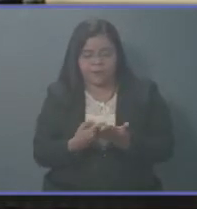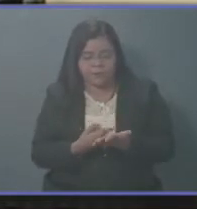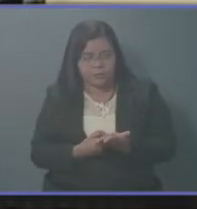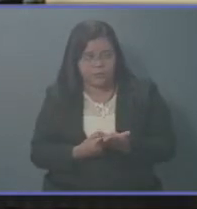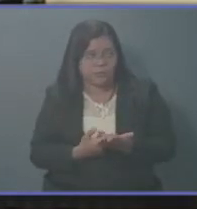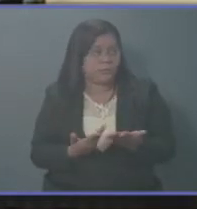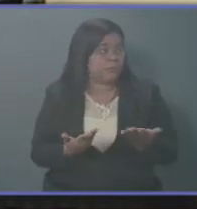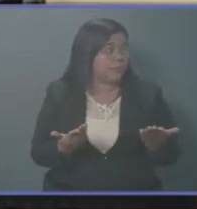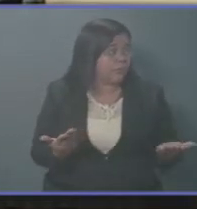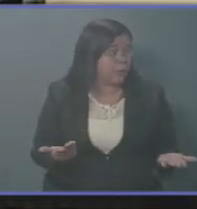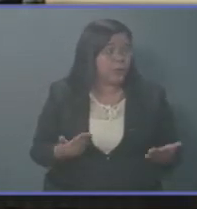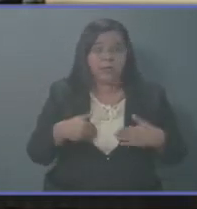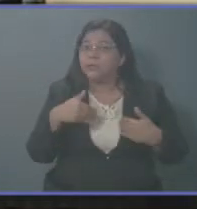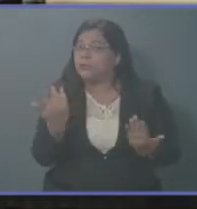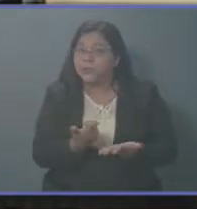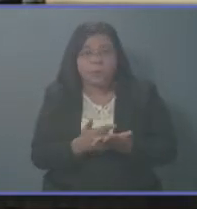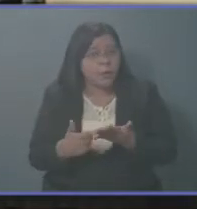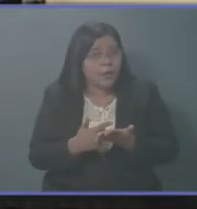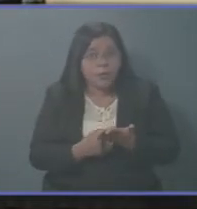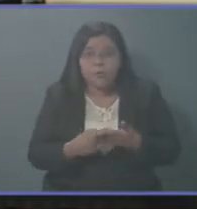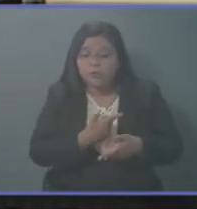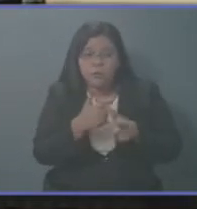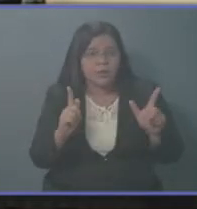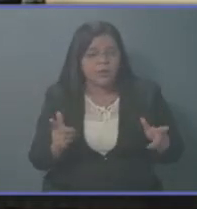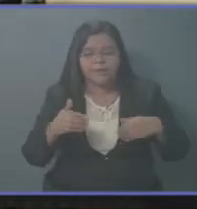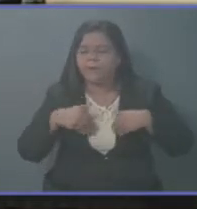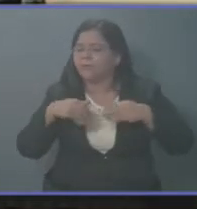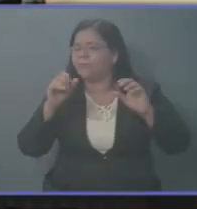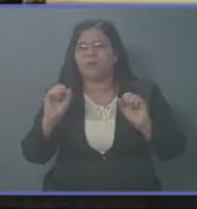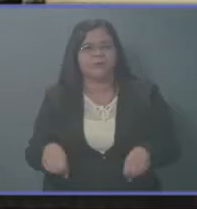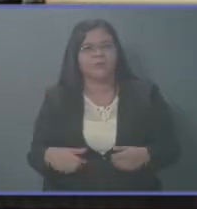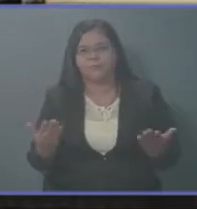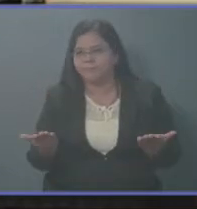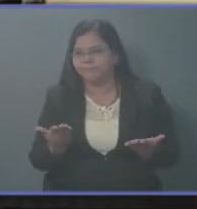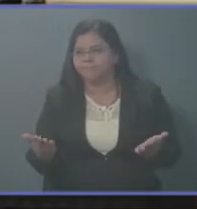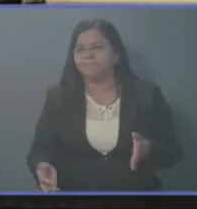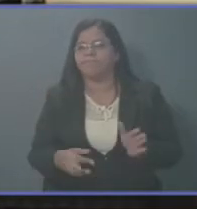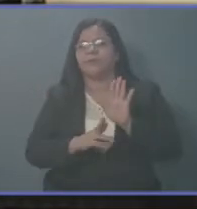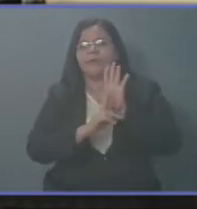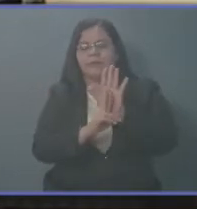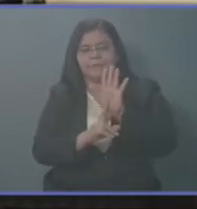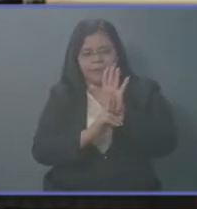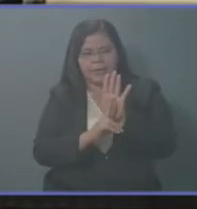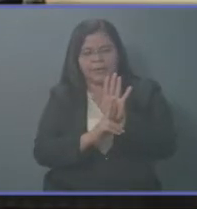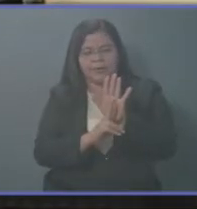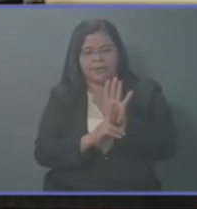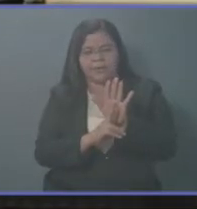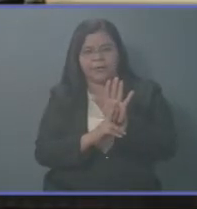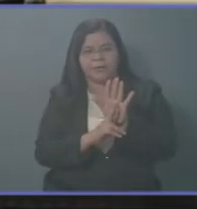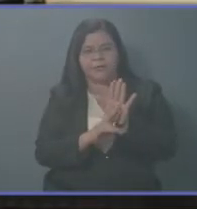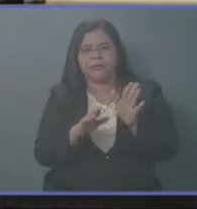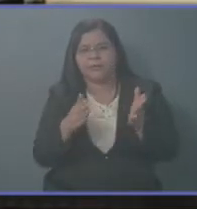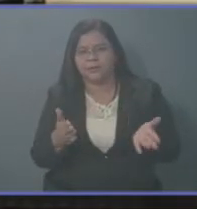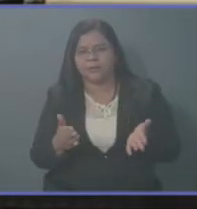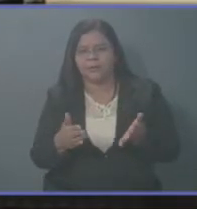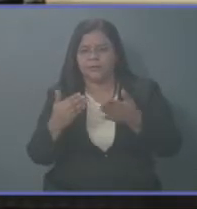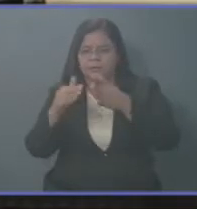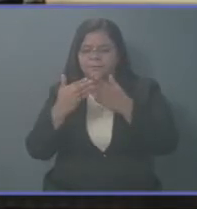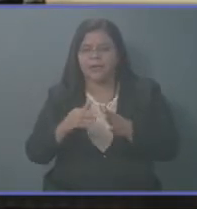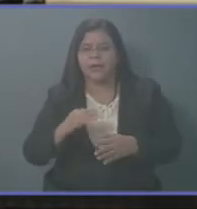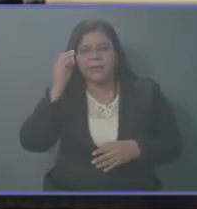que sin libre discusión no hay posibilidad de parlamentarismo democrático, que refleja la pluralidad de voces dentro